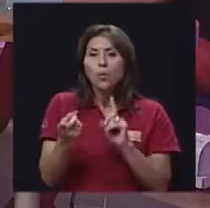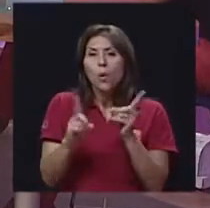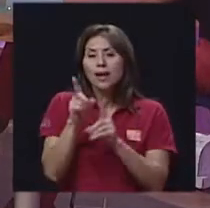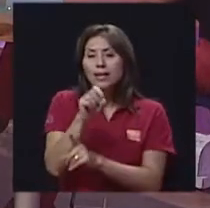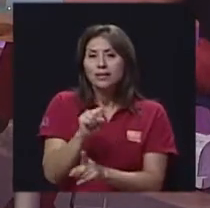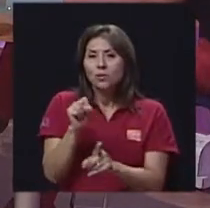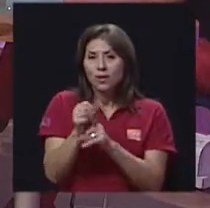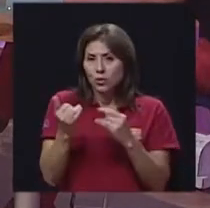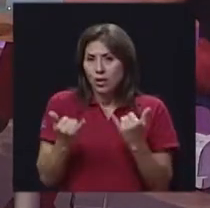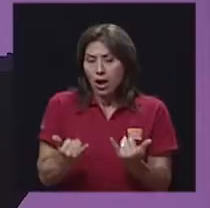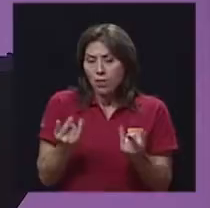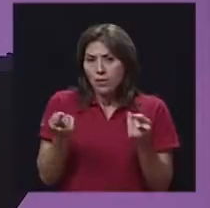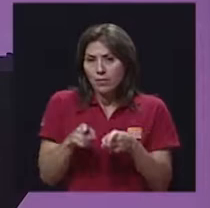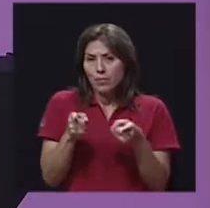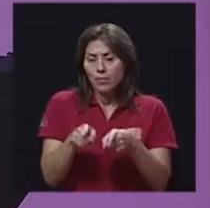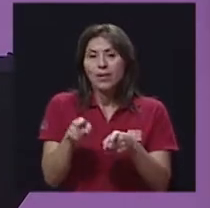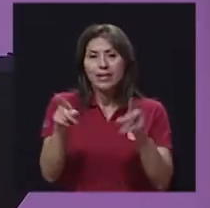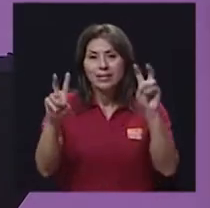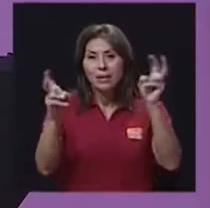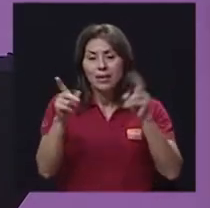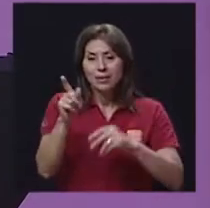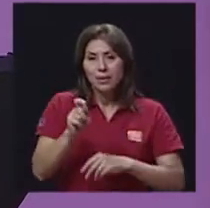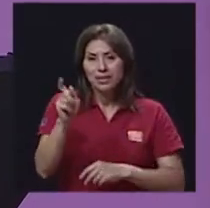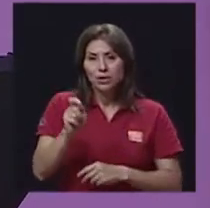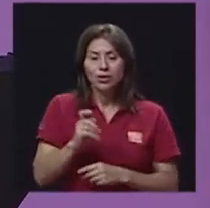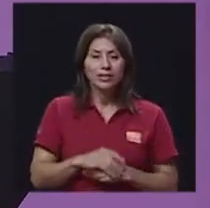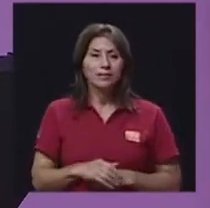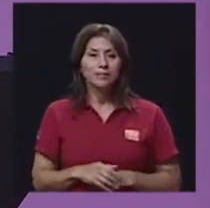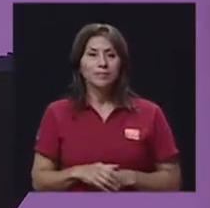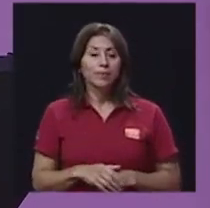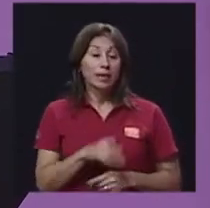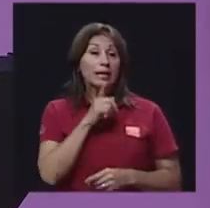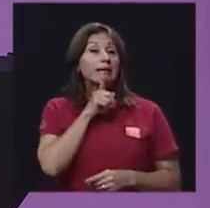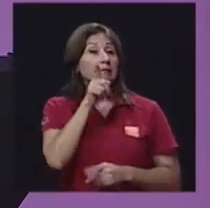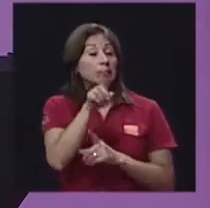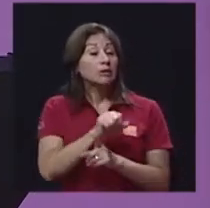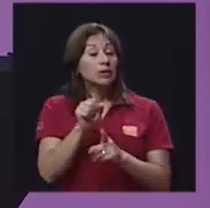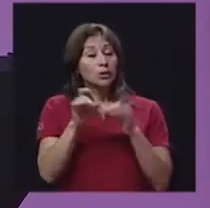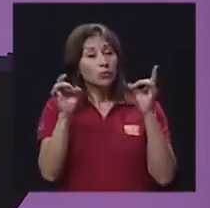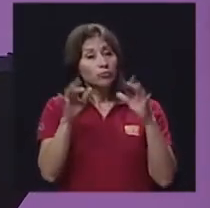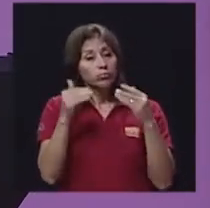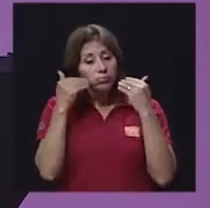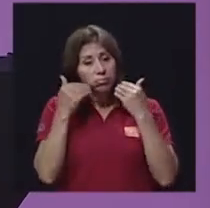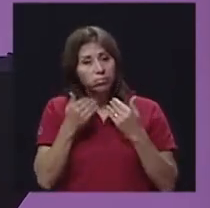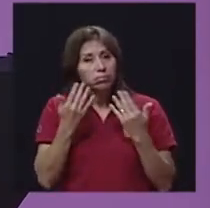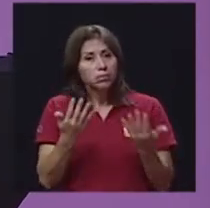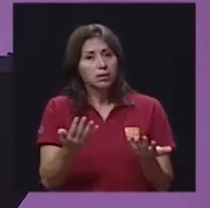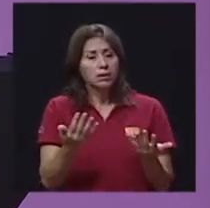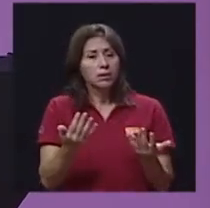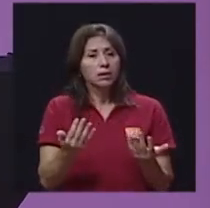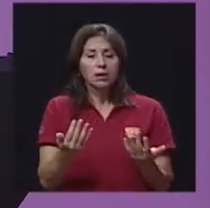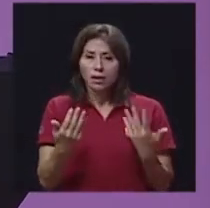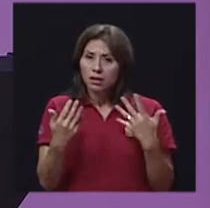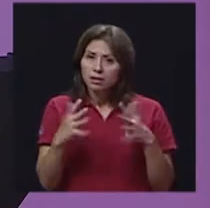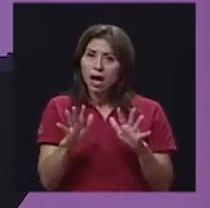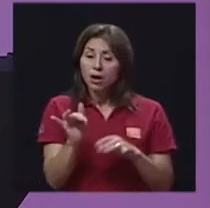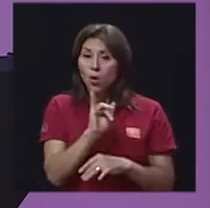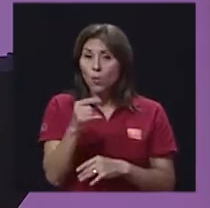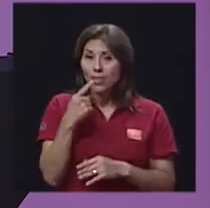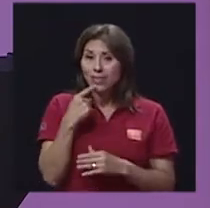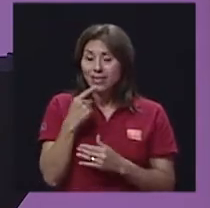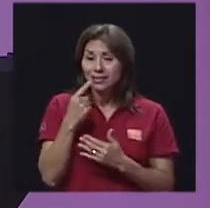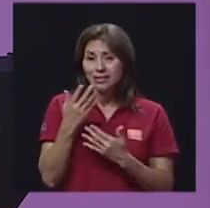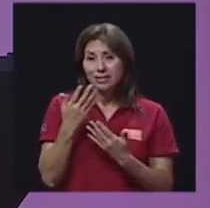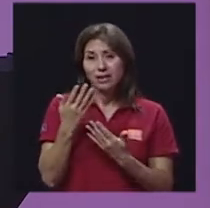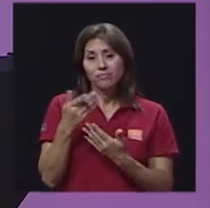que se está viviendo en esta materia de pensiones? En realidad es muy dramática. Y se ha manejado, efectivamente, como dice doña Elizabeth,